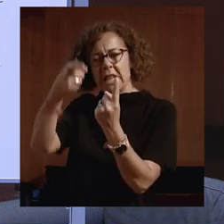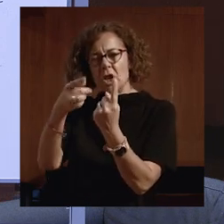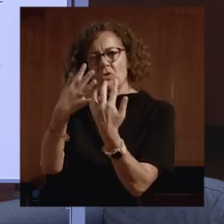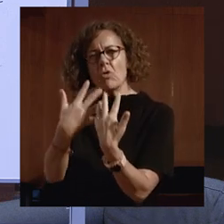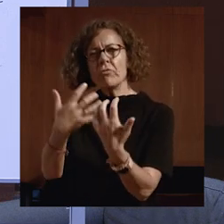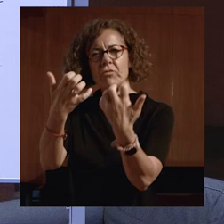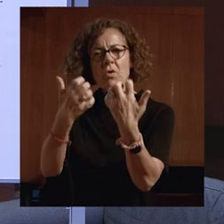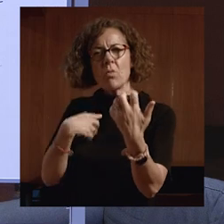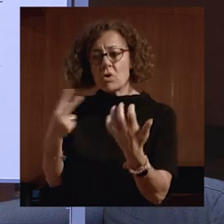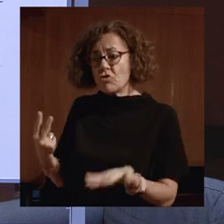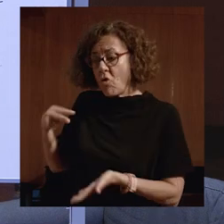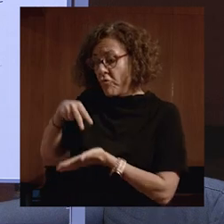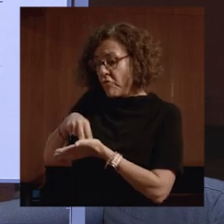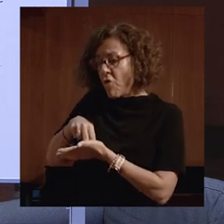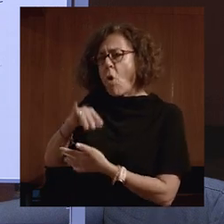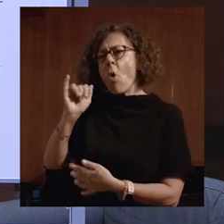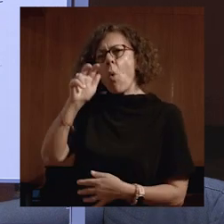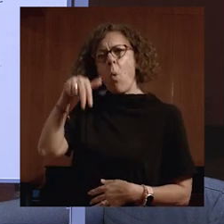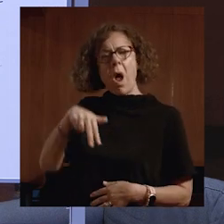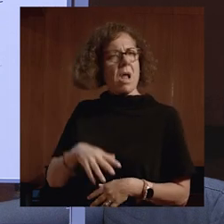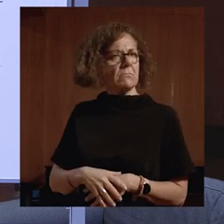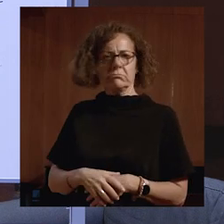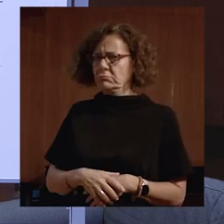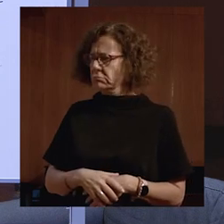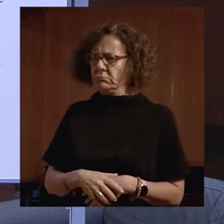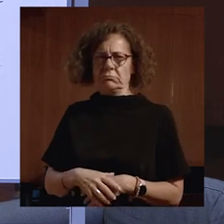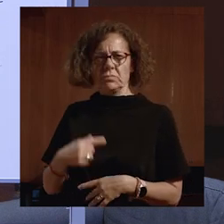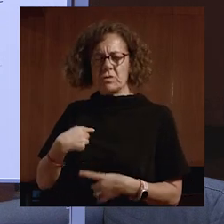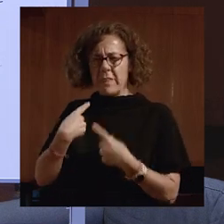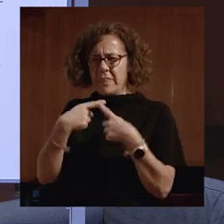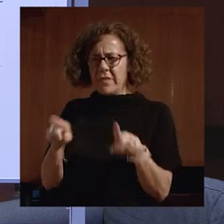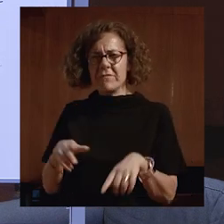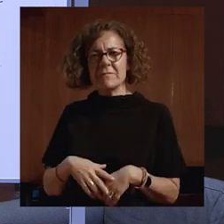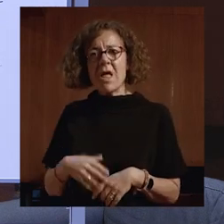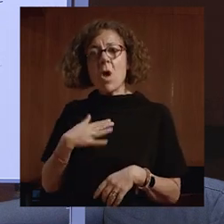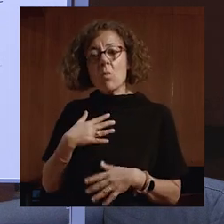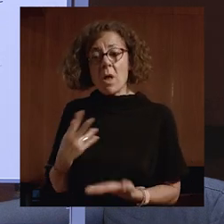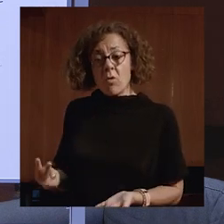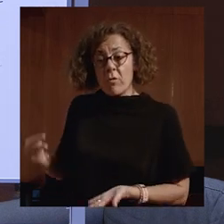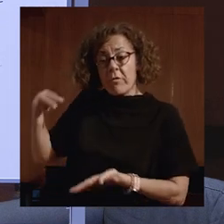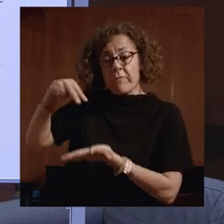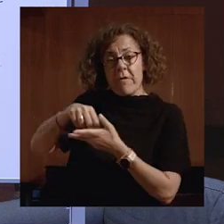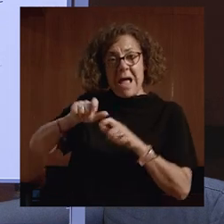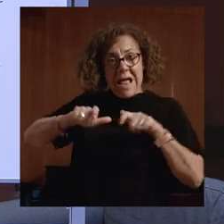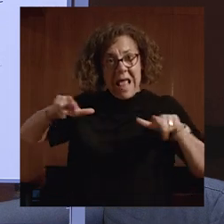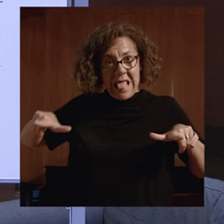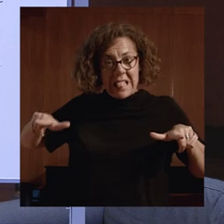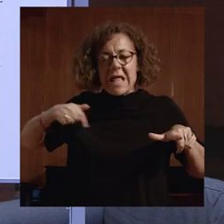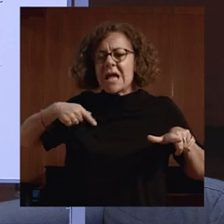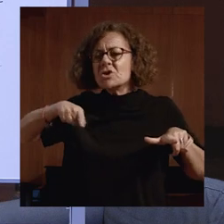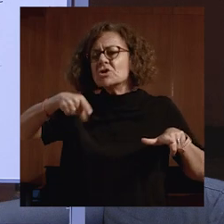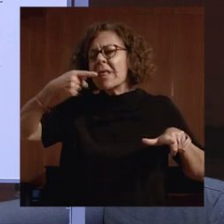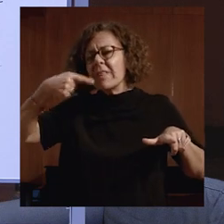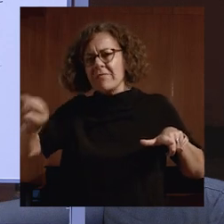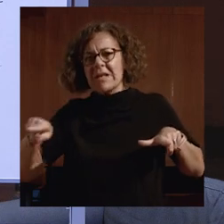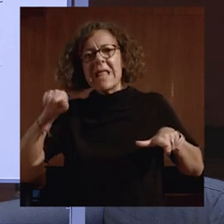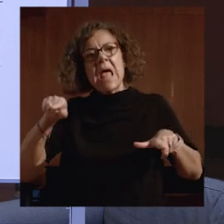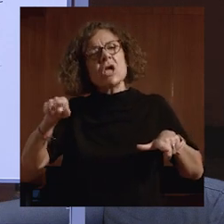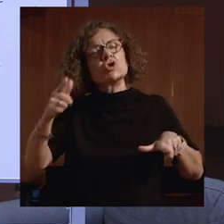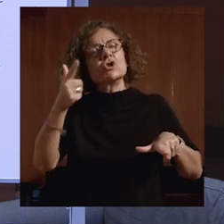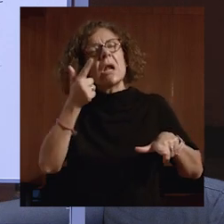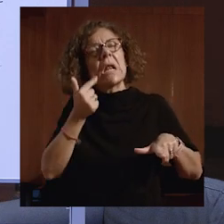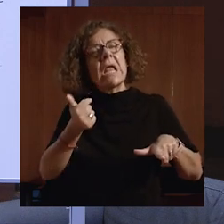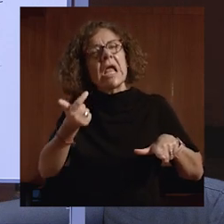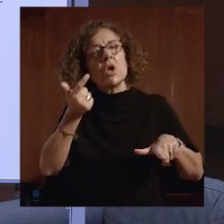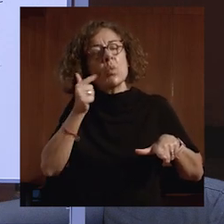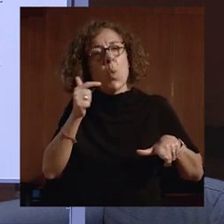soy Juanito, tal, soy otra cosa. Y cuando salimos al escenario somos otra cosa. Eso es un ritual.